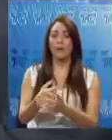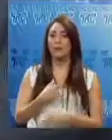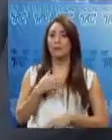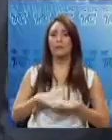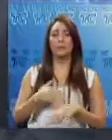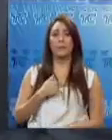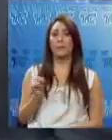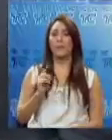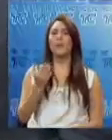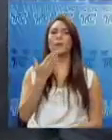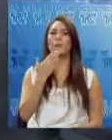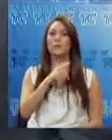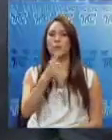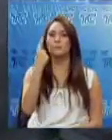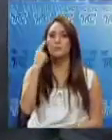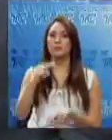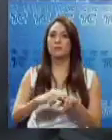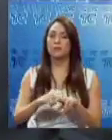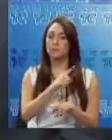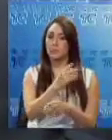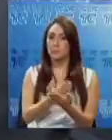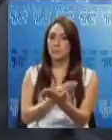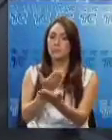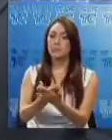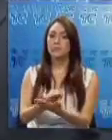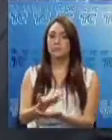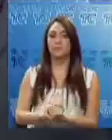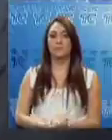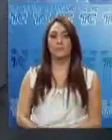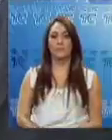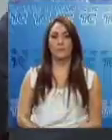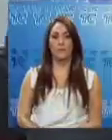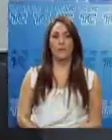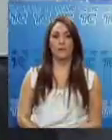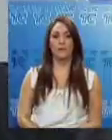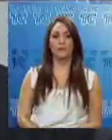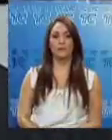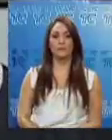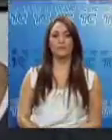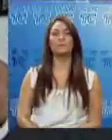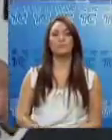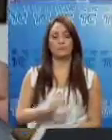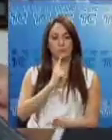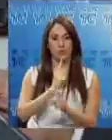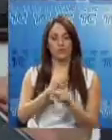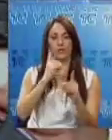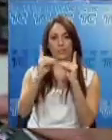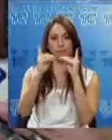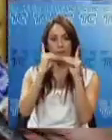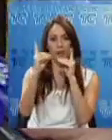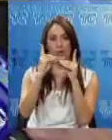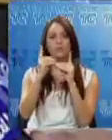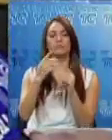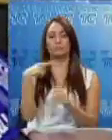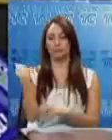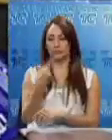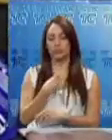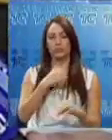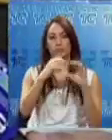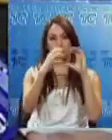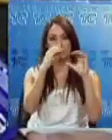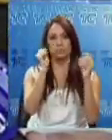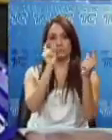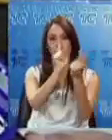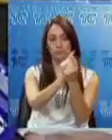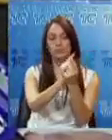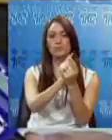peatón. ¿Cómo ve el sector del taxismo esta propuesta del presidente? Bueno, para esto es un diálogo, conversaremos con el señor presidente,